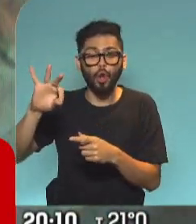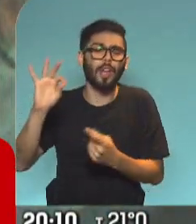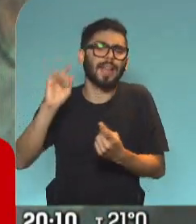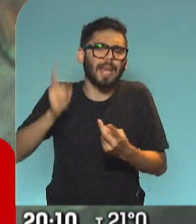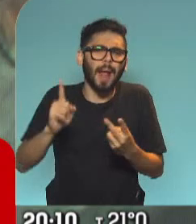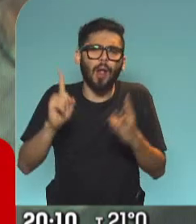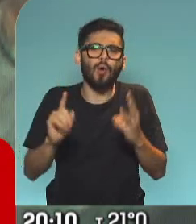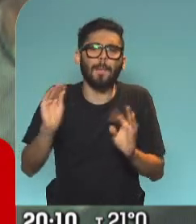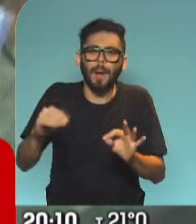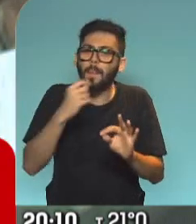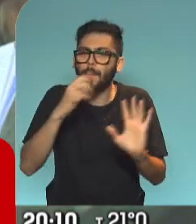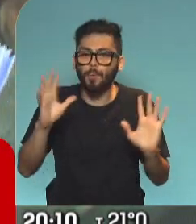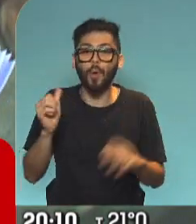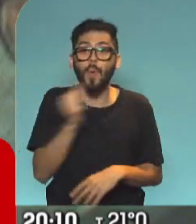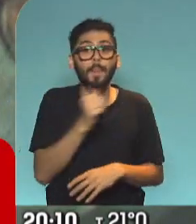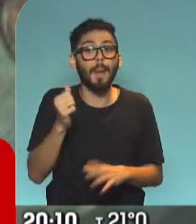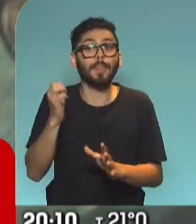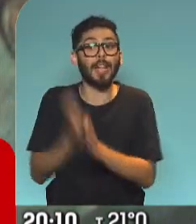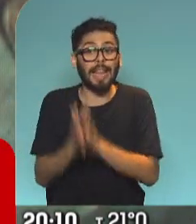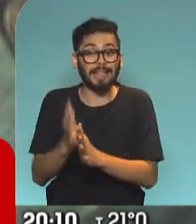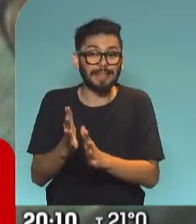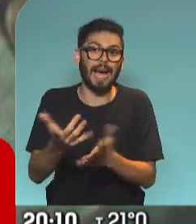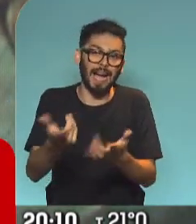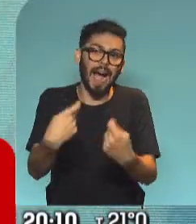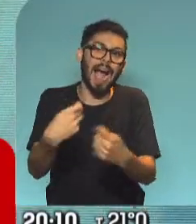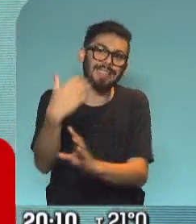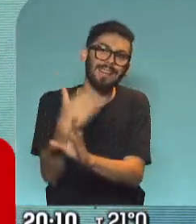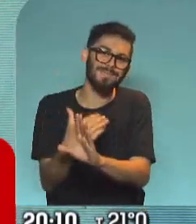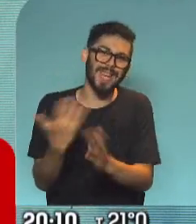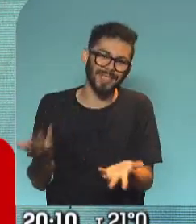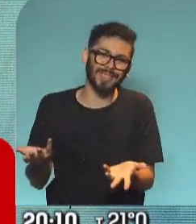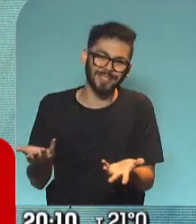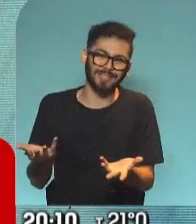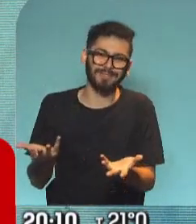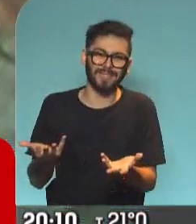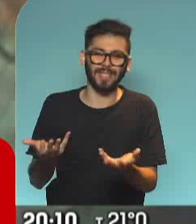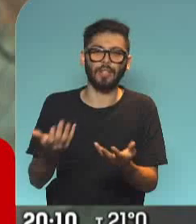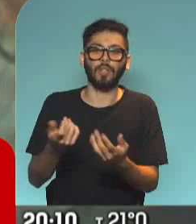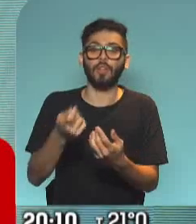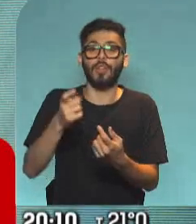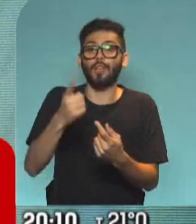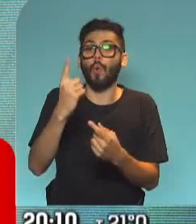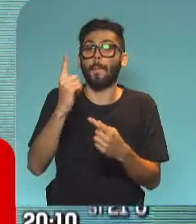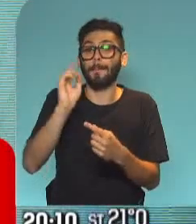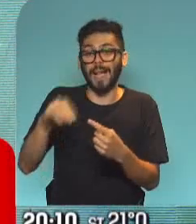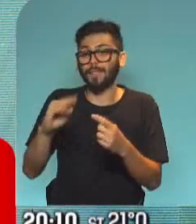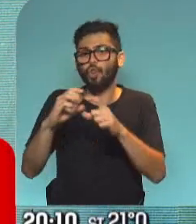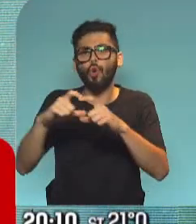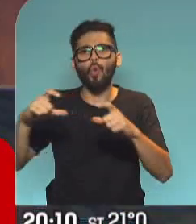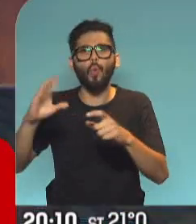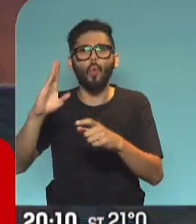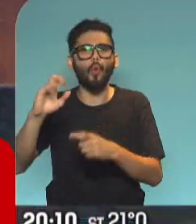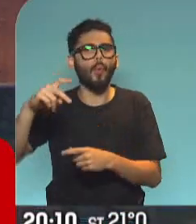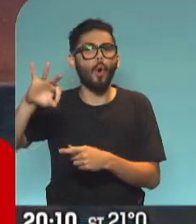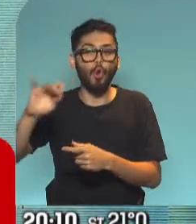en la gratuidad de los medicamentos. Claro, que se devuelve la gratuidad de los medicamentos, entre otros bonos que se fueron dando como para tratar de